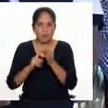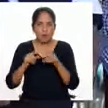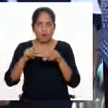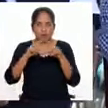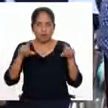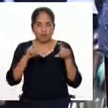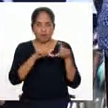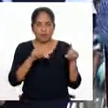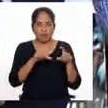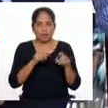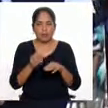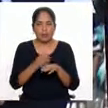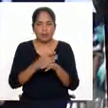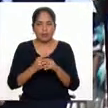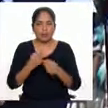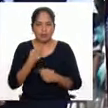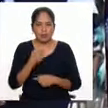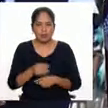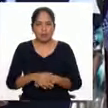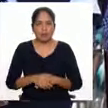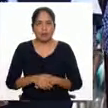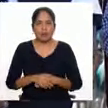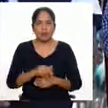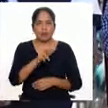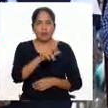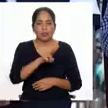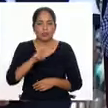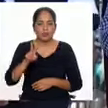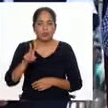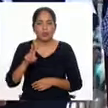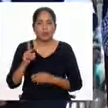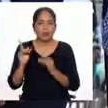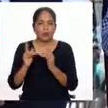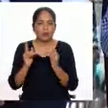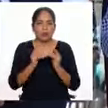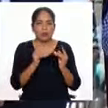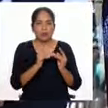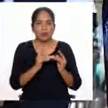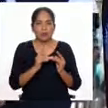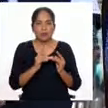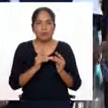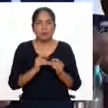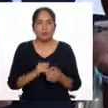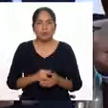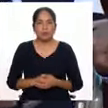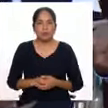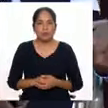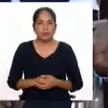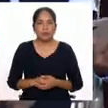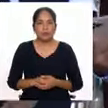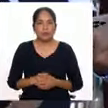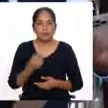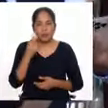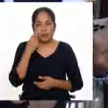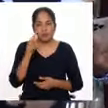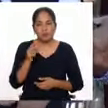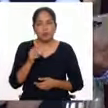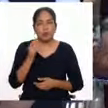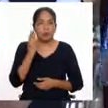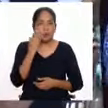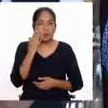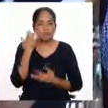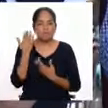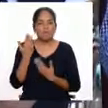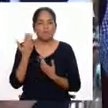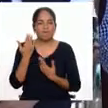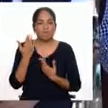se acaban de mencionar. 32 camas de hospitalización. Ahí he visto ya a mamitas esperando,